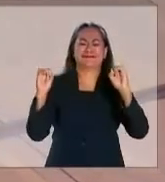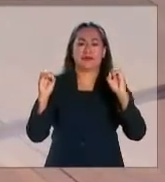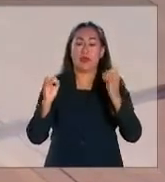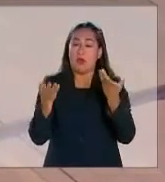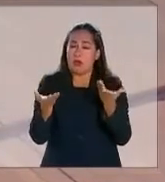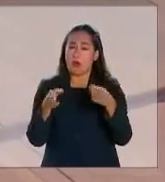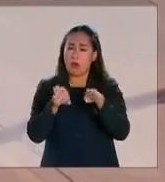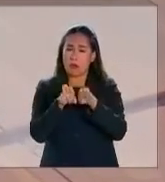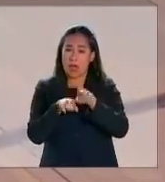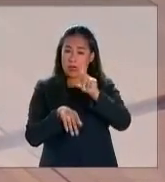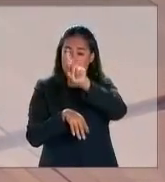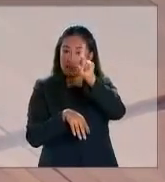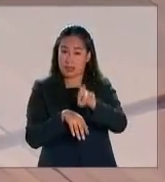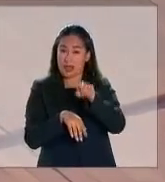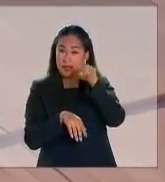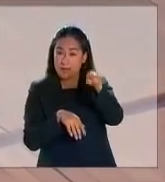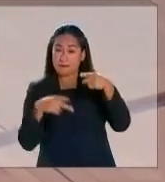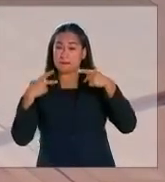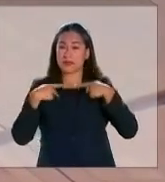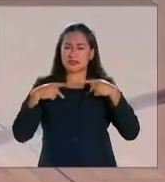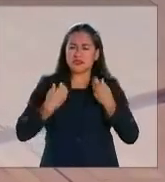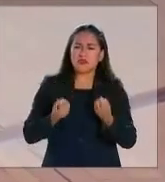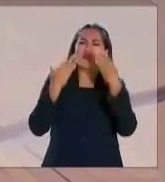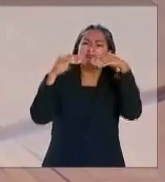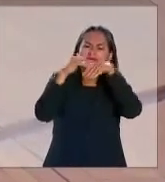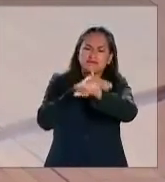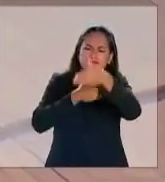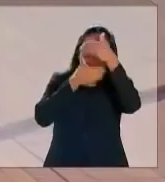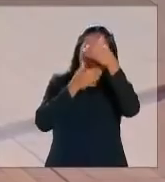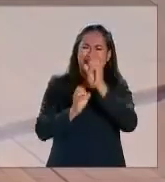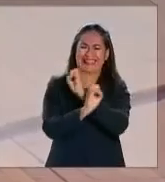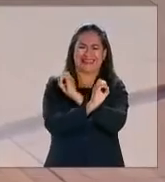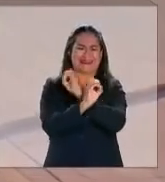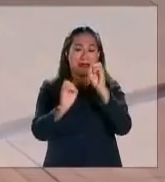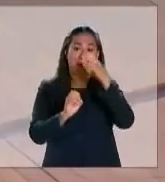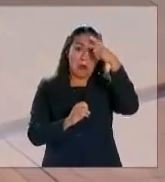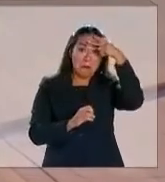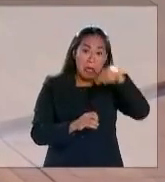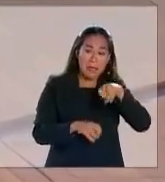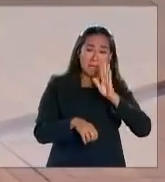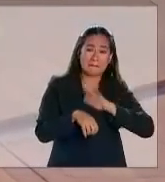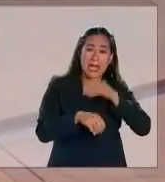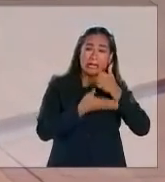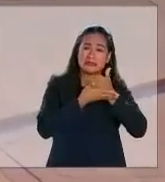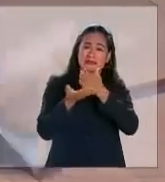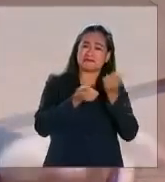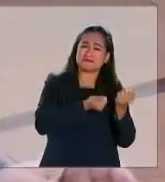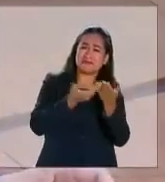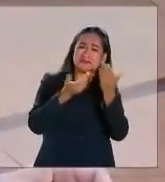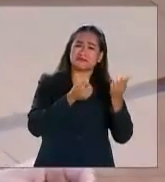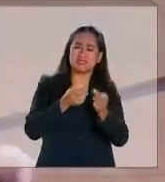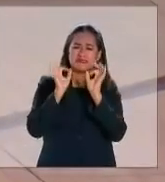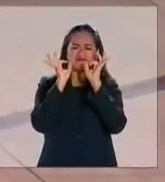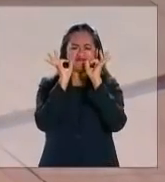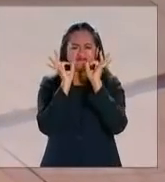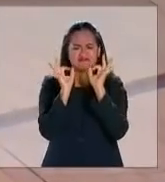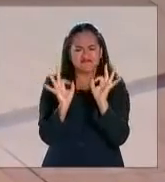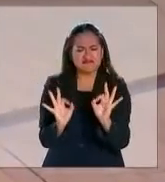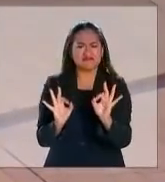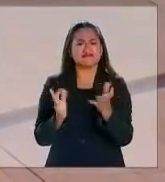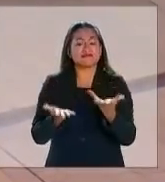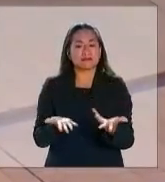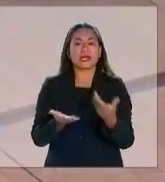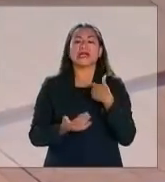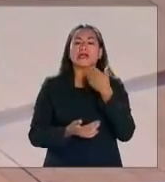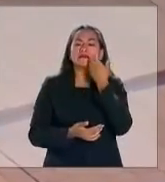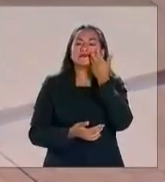méxico texas le exporta más a méxico que todo eeuu a japón queremos una